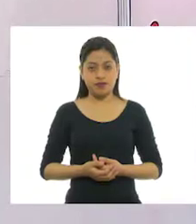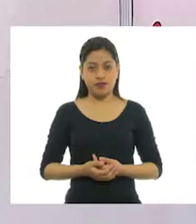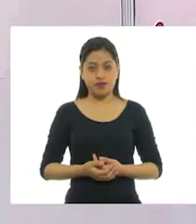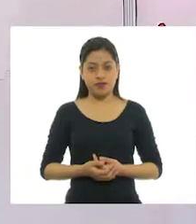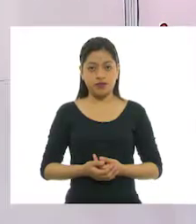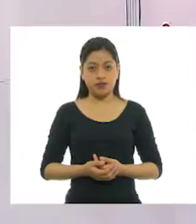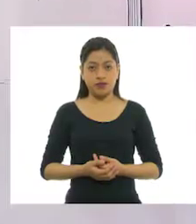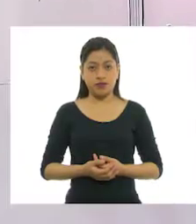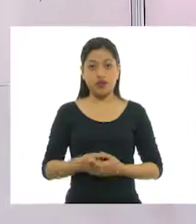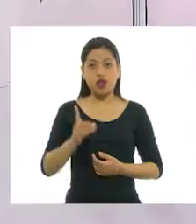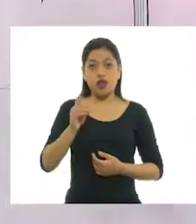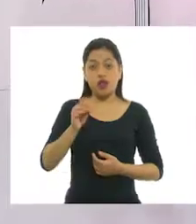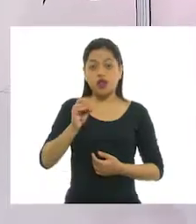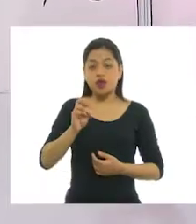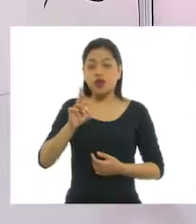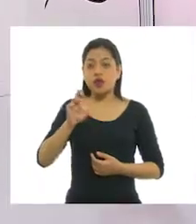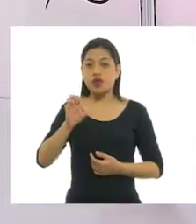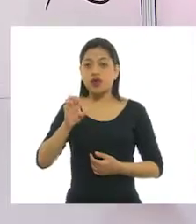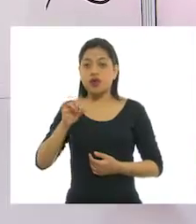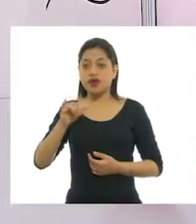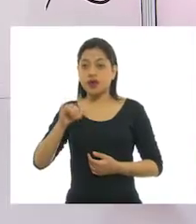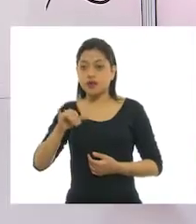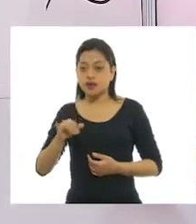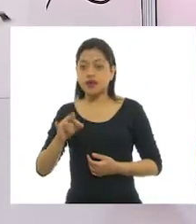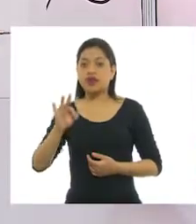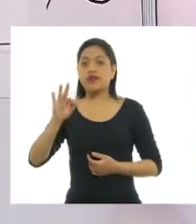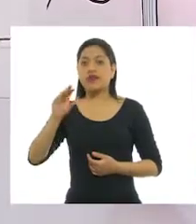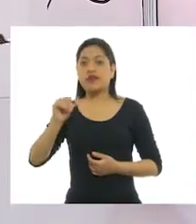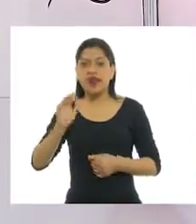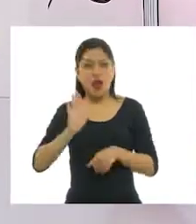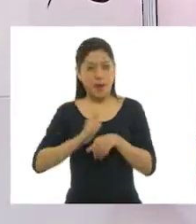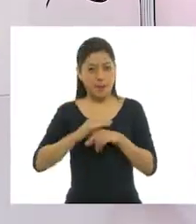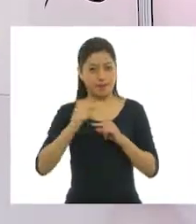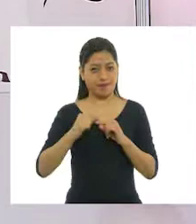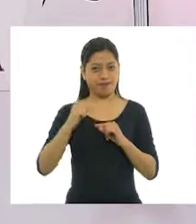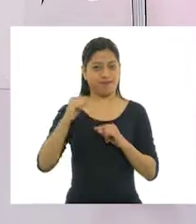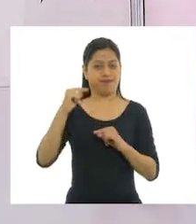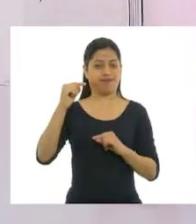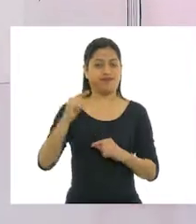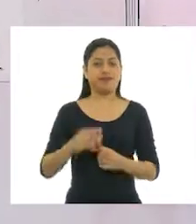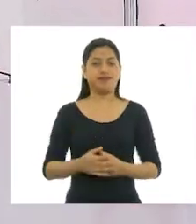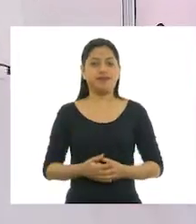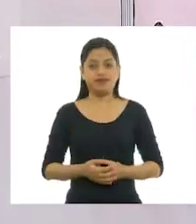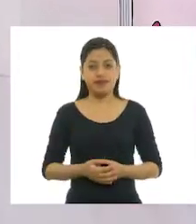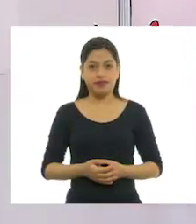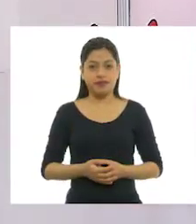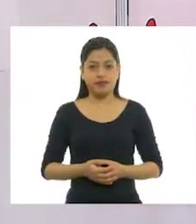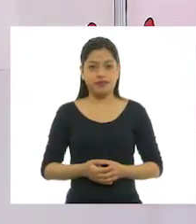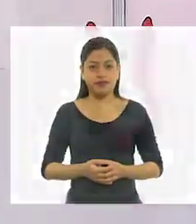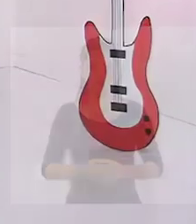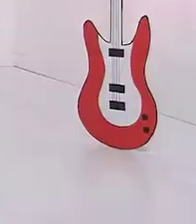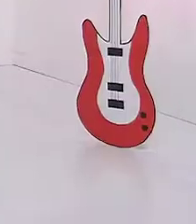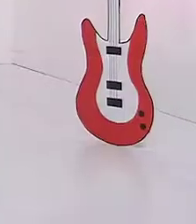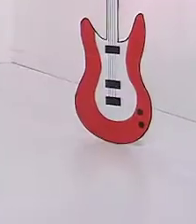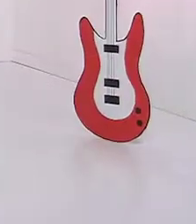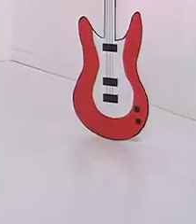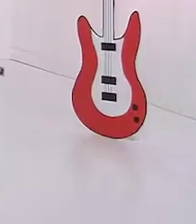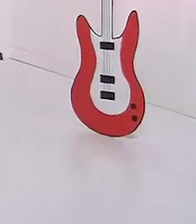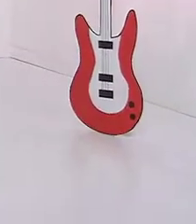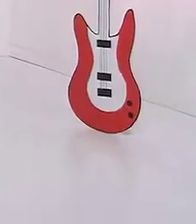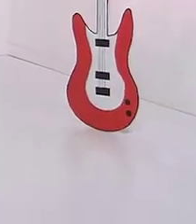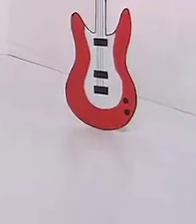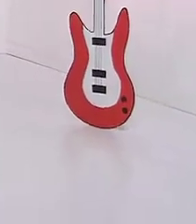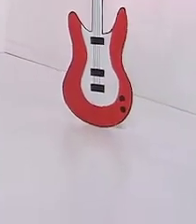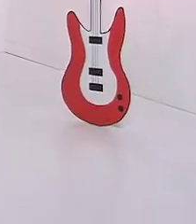Do, re, mi, fa, sol, la, si, do. Pero tengo más, vean.